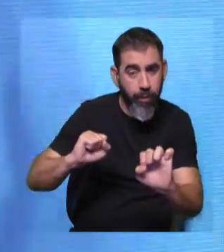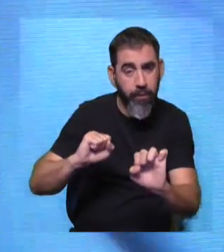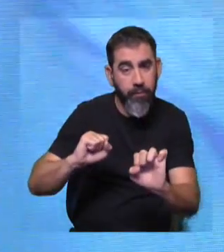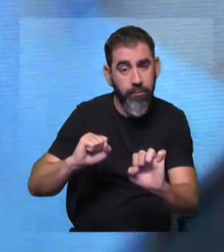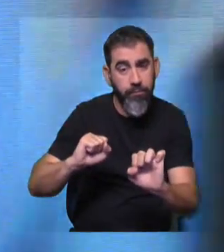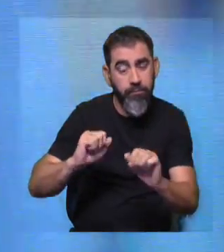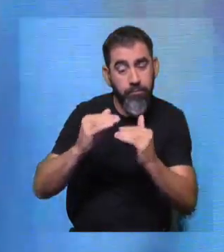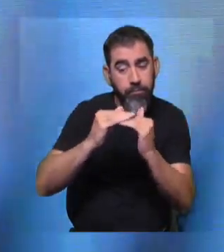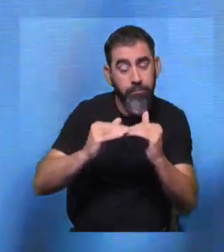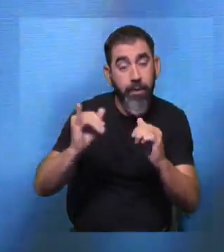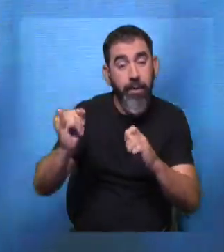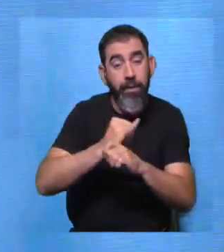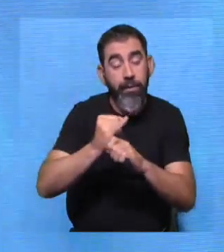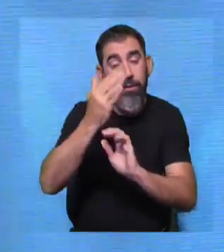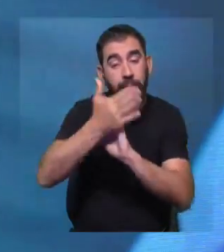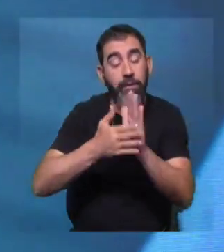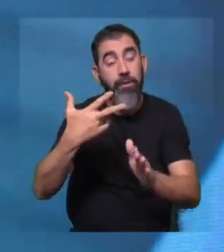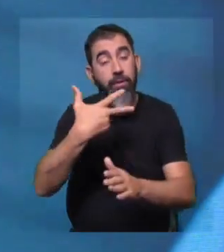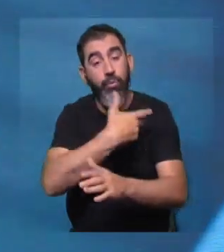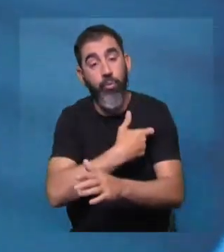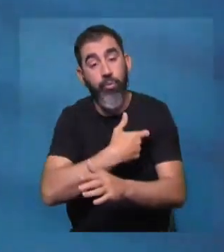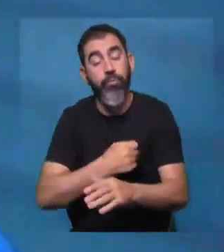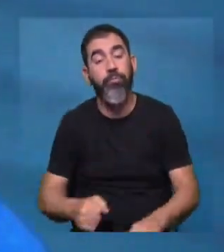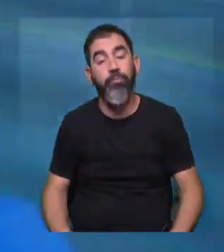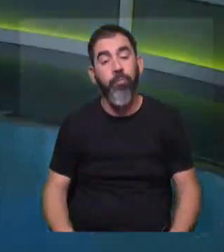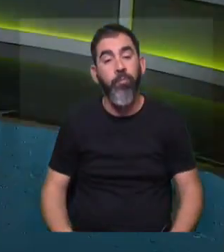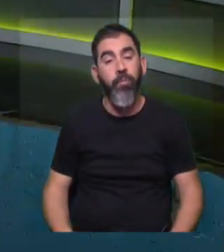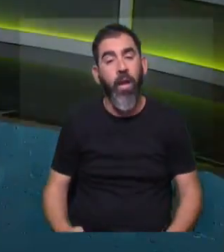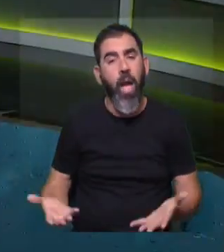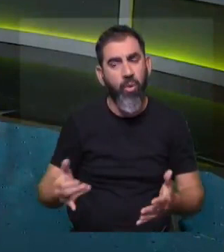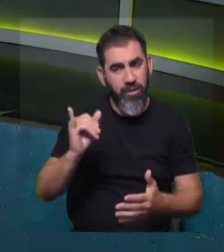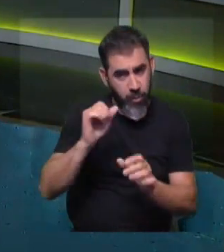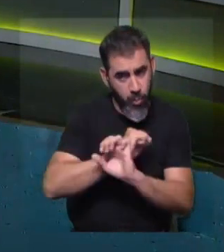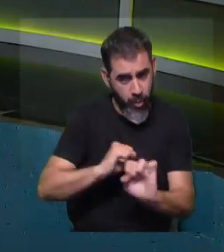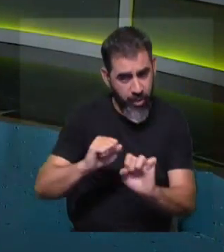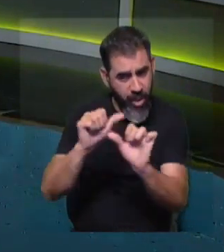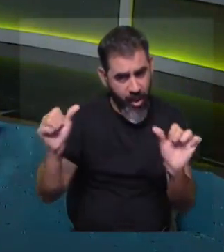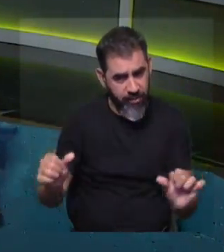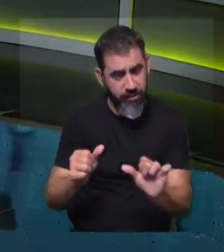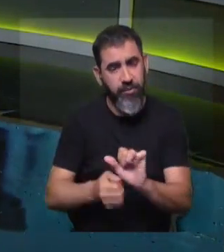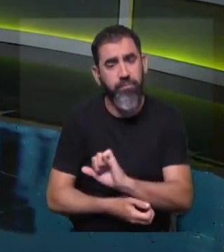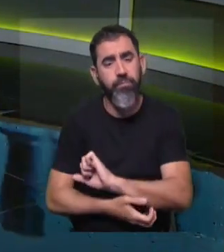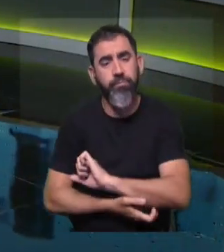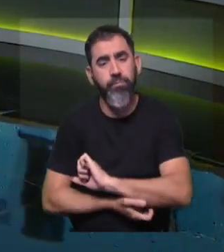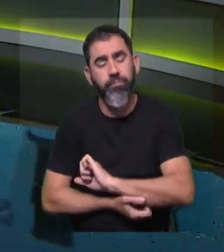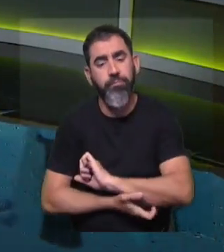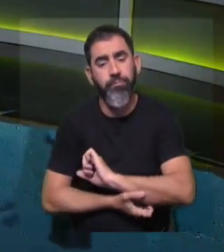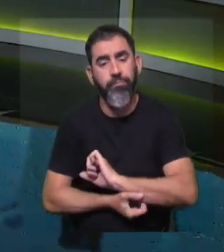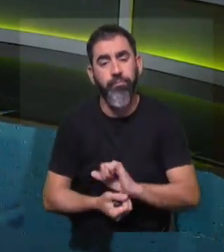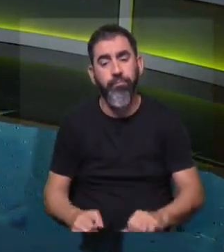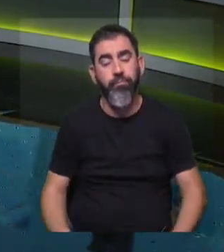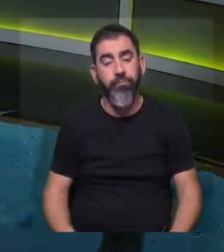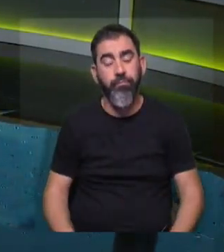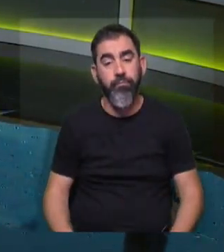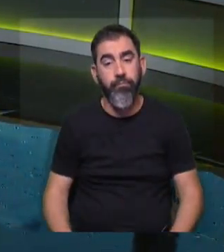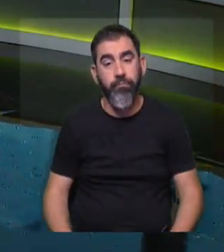sentar las bases para un Instituto Nacional de Vacunas? ¿Por qué ahora sí podemos pensar que podemos hacerlo? Mira, hay varias cosas. Una